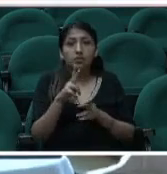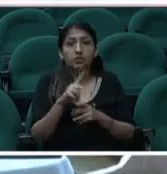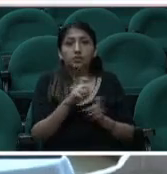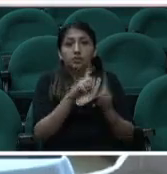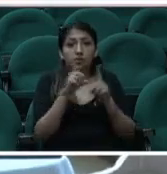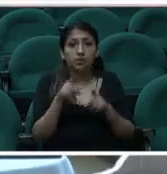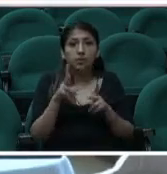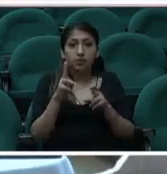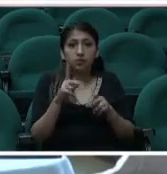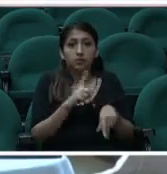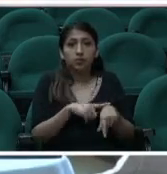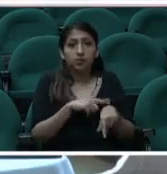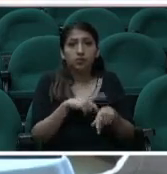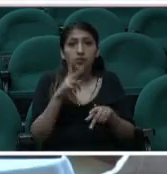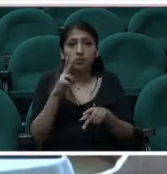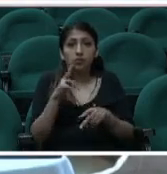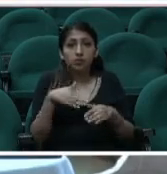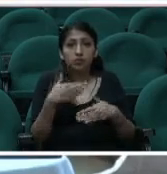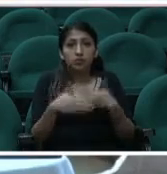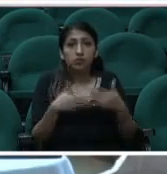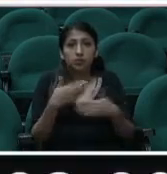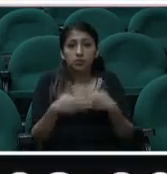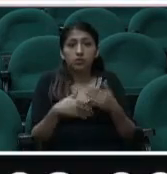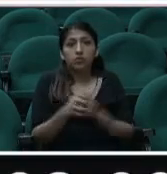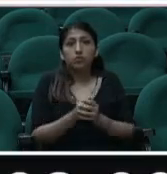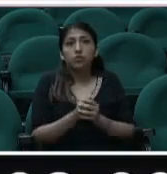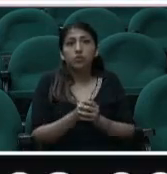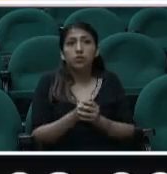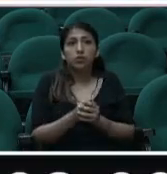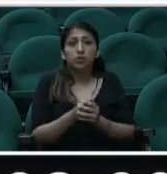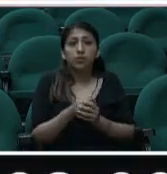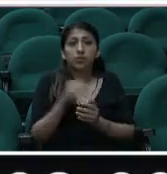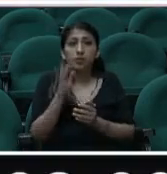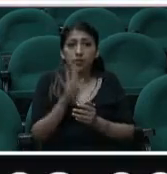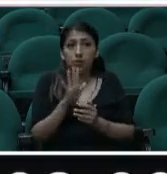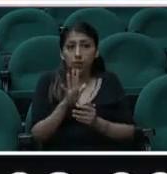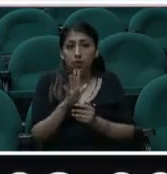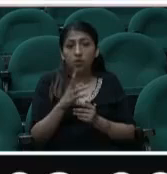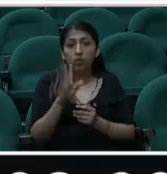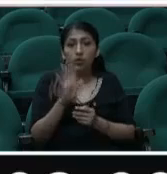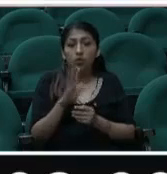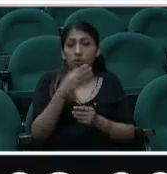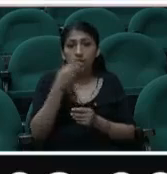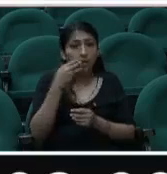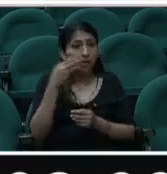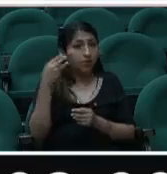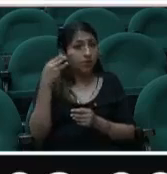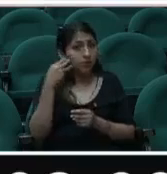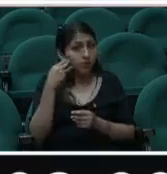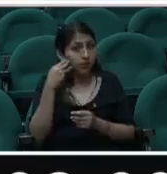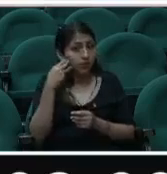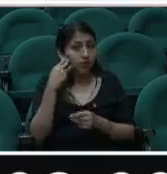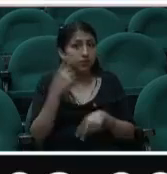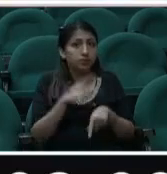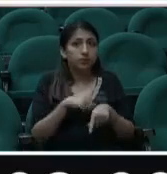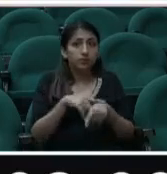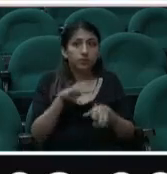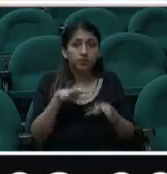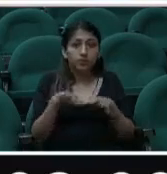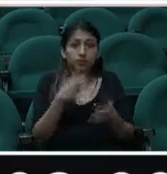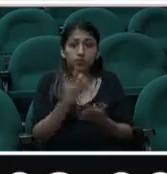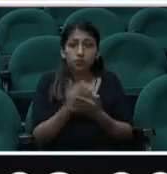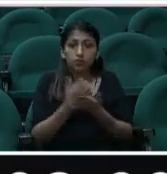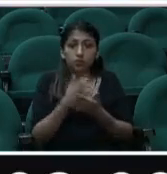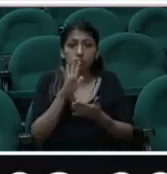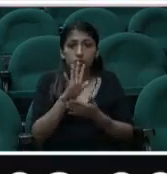pregunta el mismo tiempo el mismo proceso candidato tomando en consideración que la región amazónica la mayor parte del movimiento económico